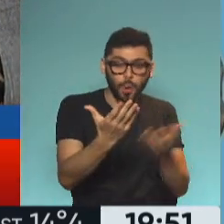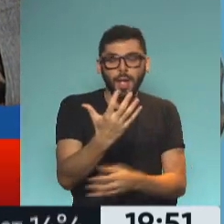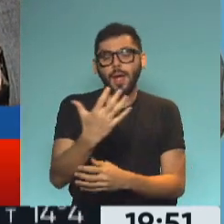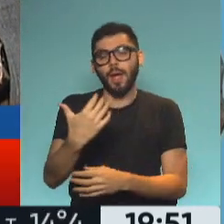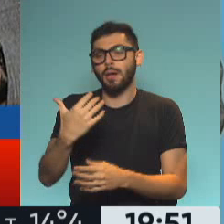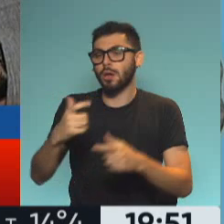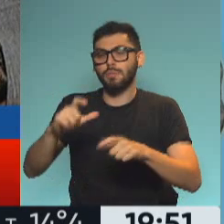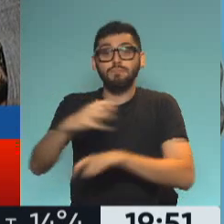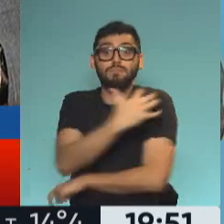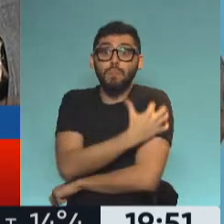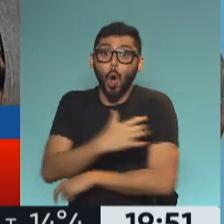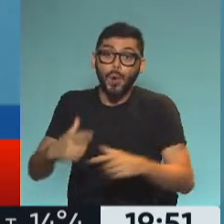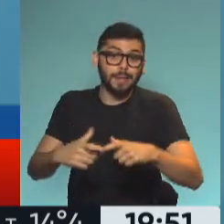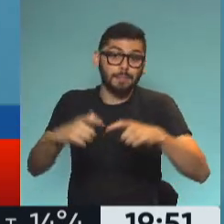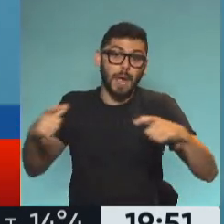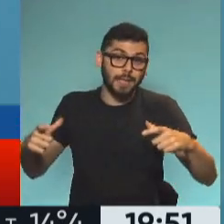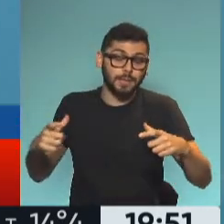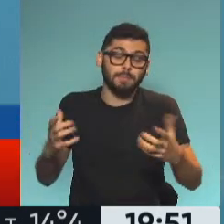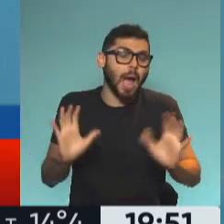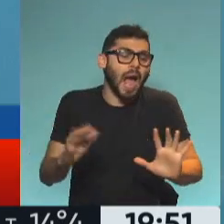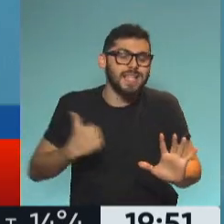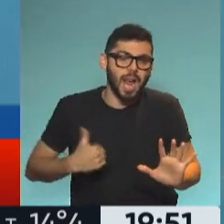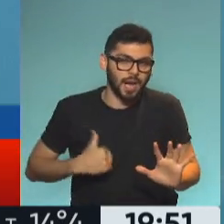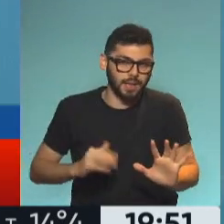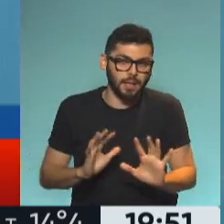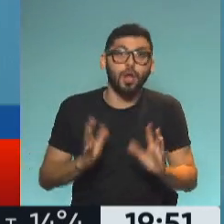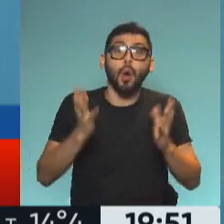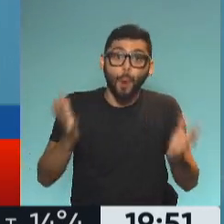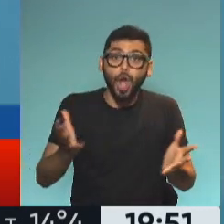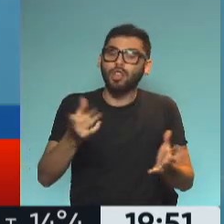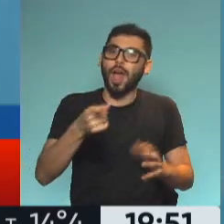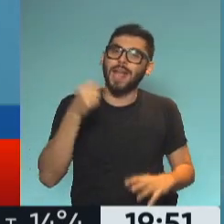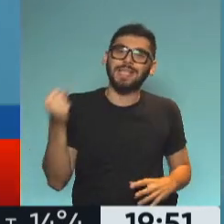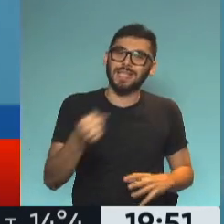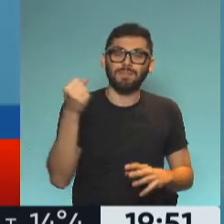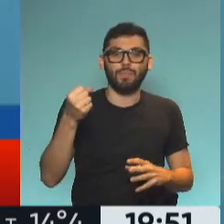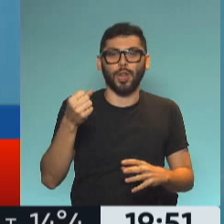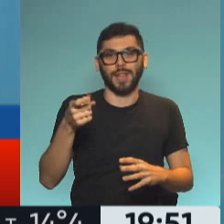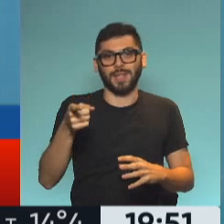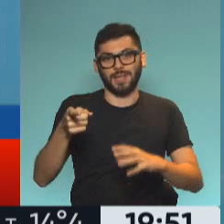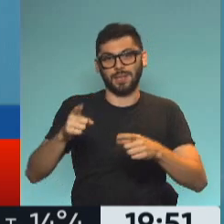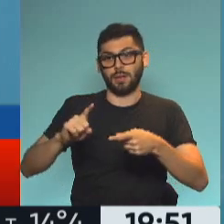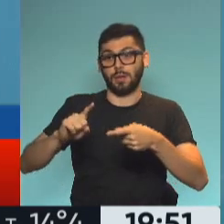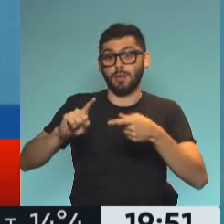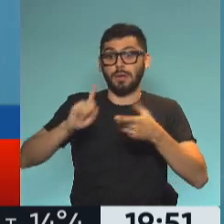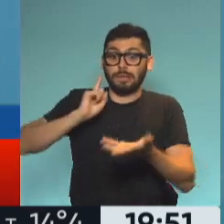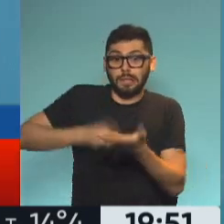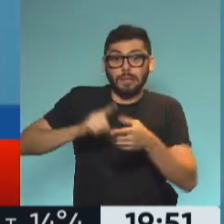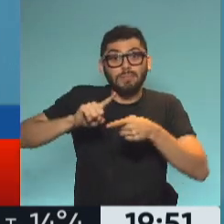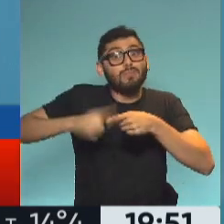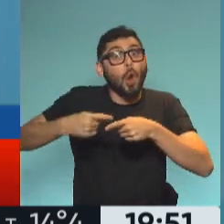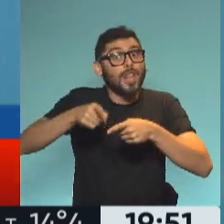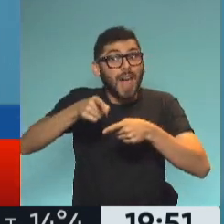Argentina. Esa es la situación de la Argentina. Por eso es tan importante atender y acompañar las políticas que se están haciendo con el tema del precio de los